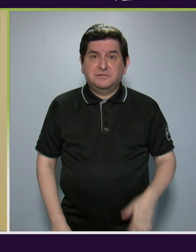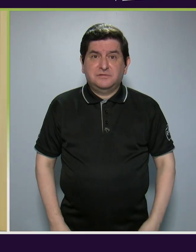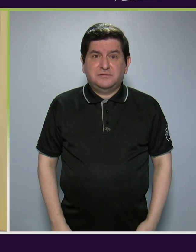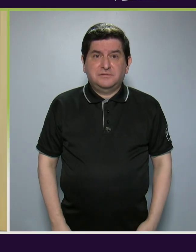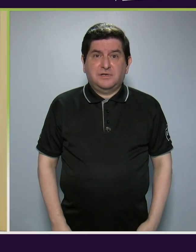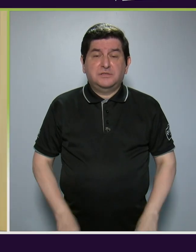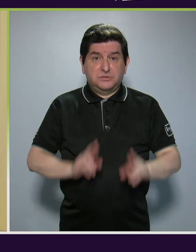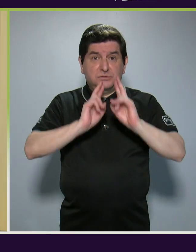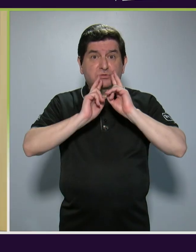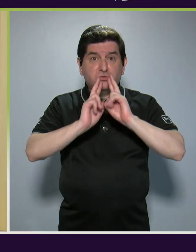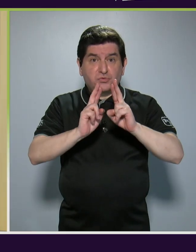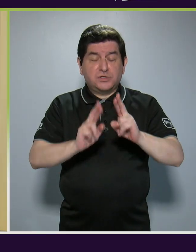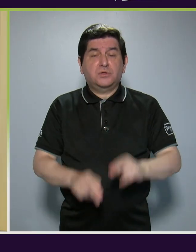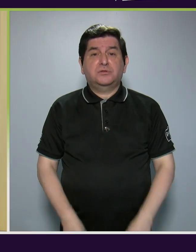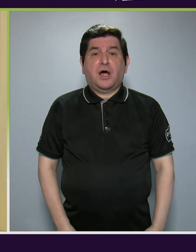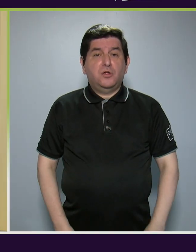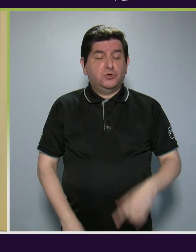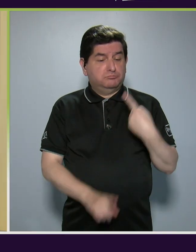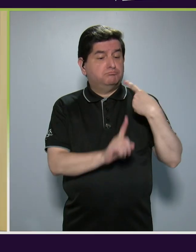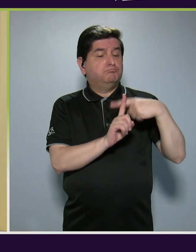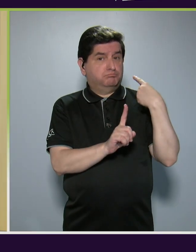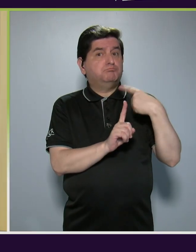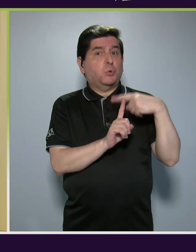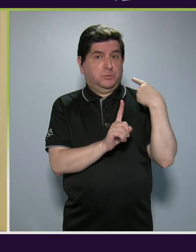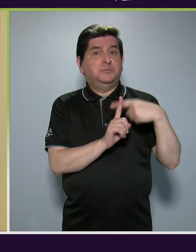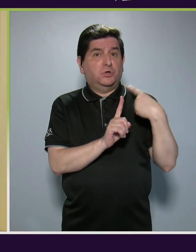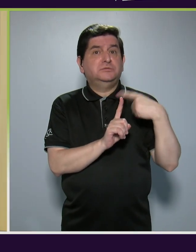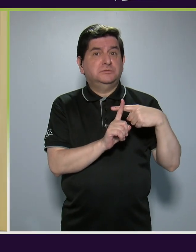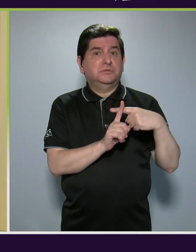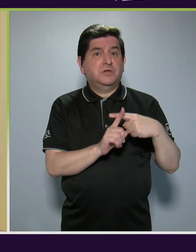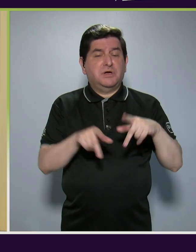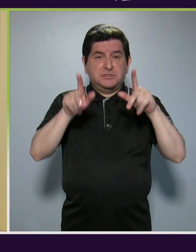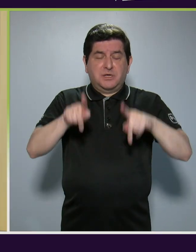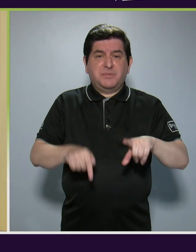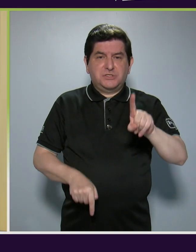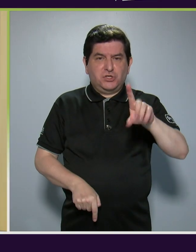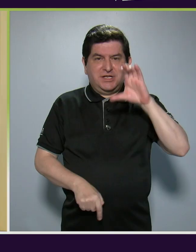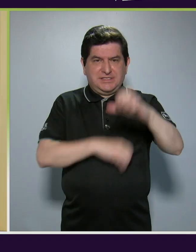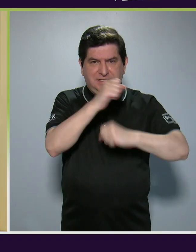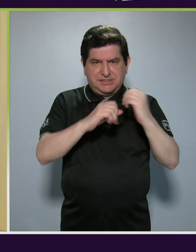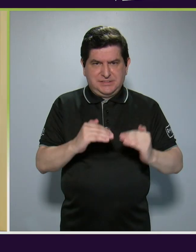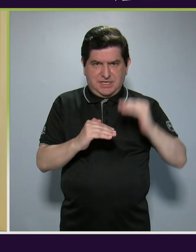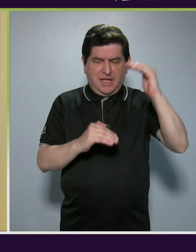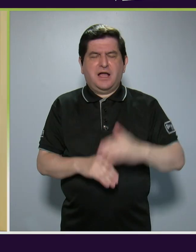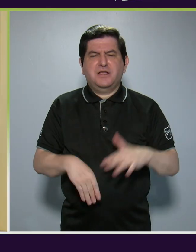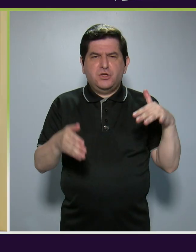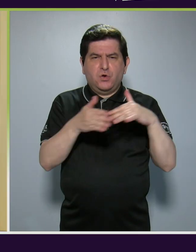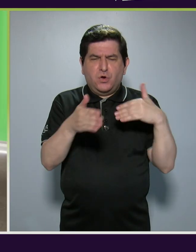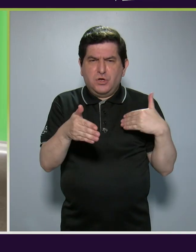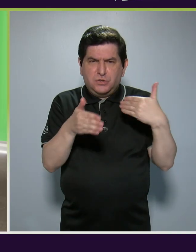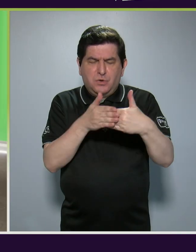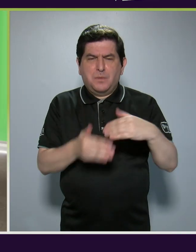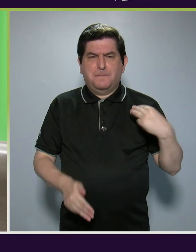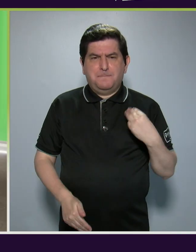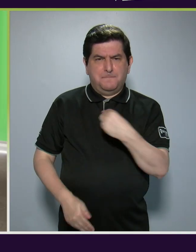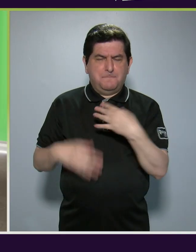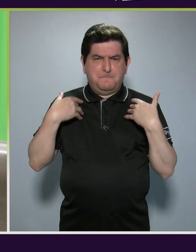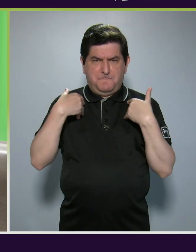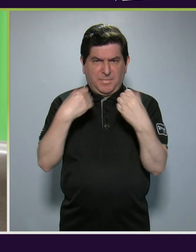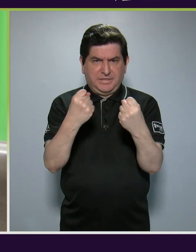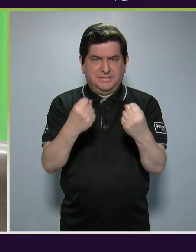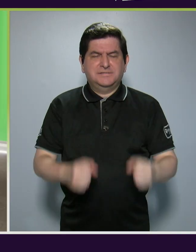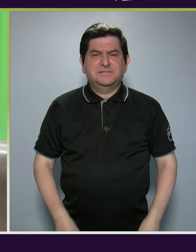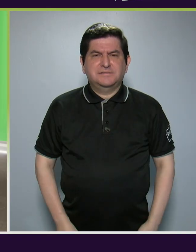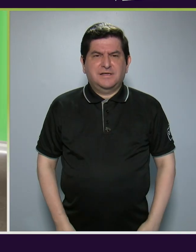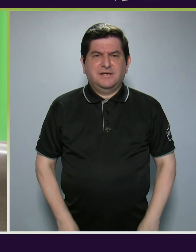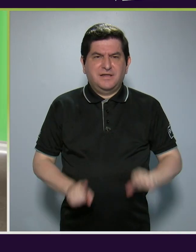los resultados eran muy favorables en esas, digamos, en los centenarios. Hay un estudio reciente, por ejemplo, del Ministerio de Salud, que fue el